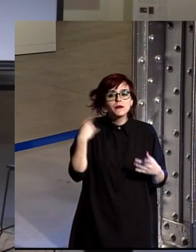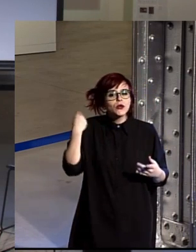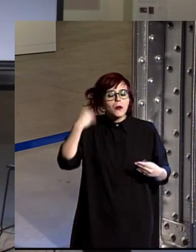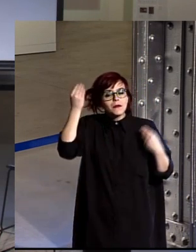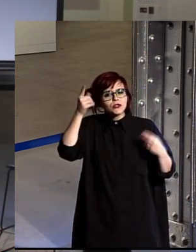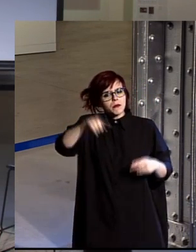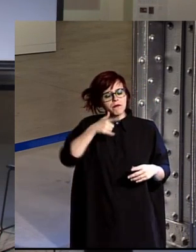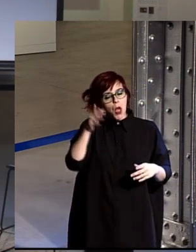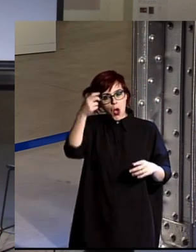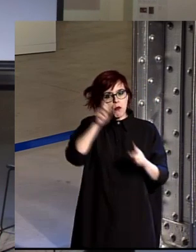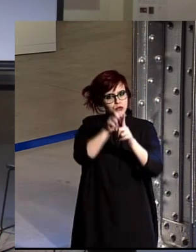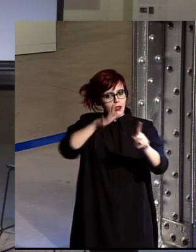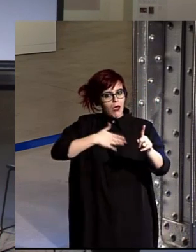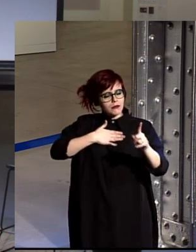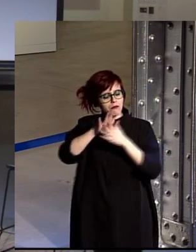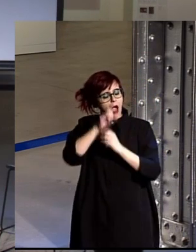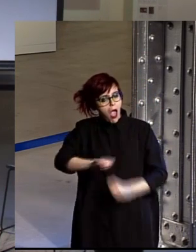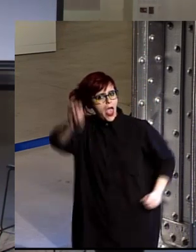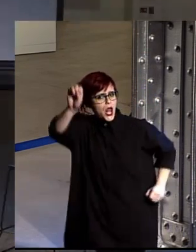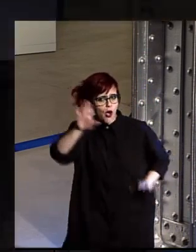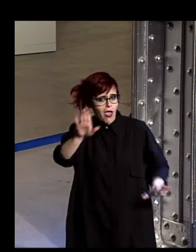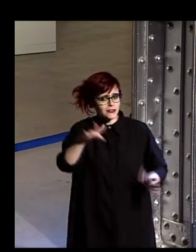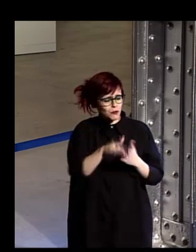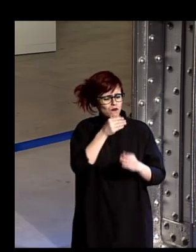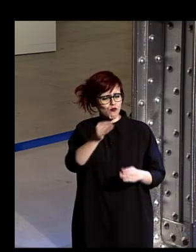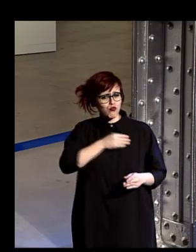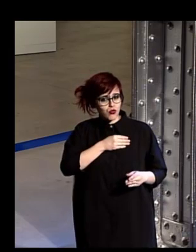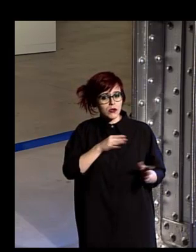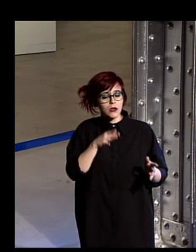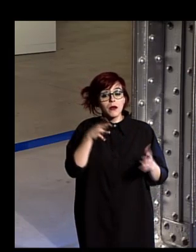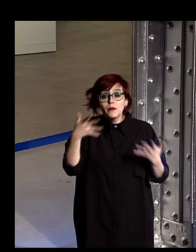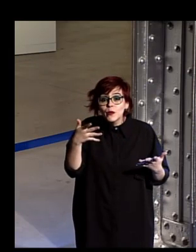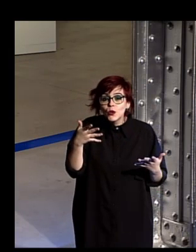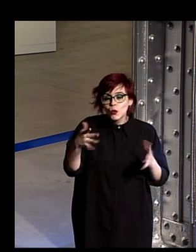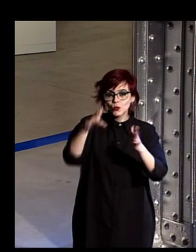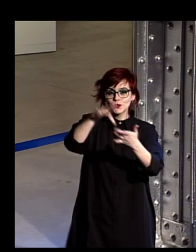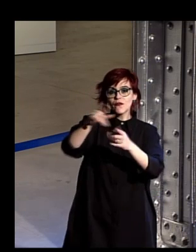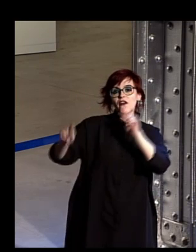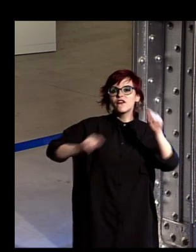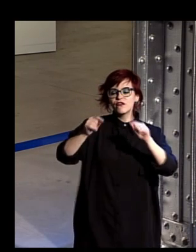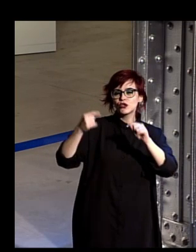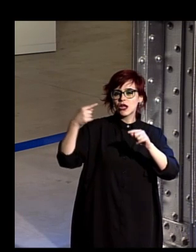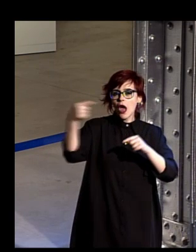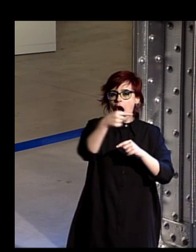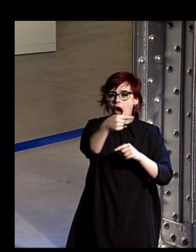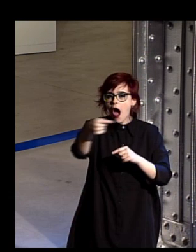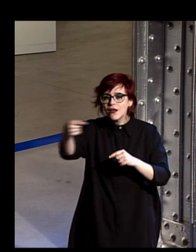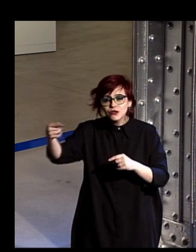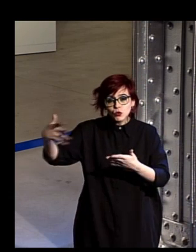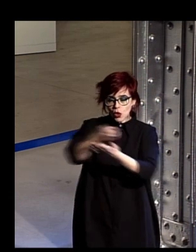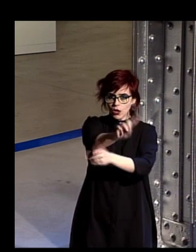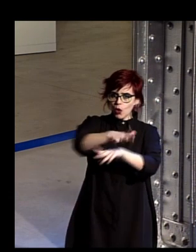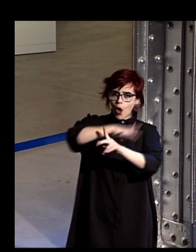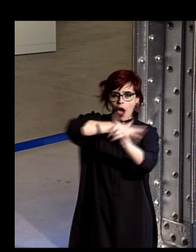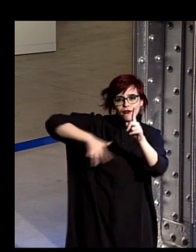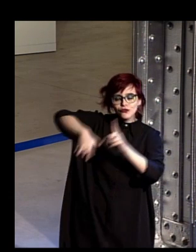héroes. ¿Por qué? Porque están en todos esos lugares y desempeñan un papel fundamental en las relaciones ecológicas que hay en la